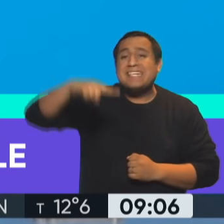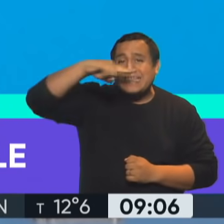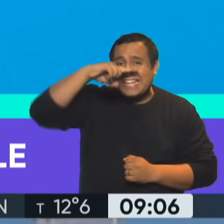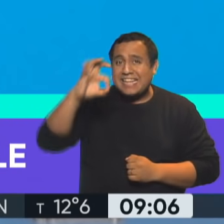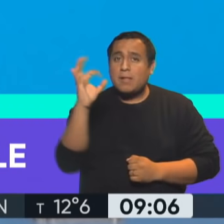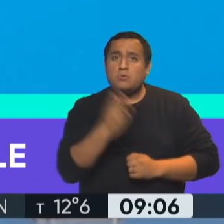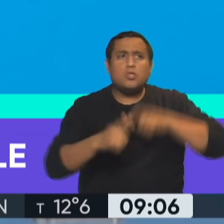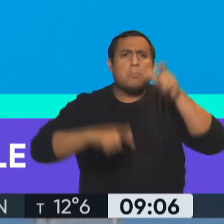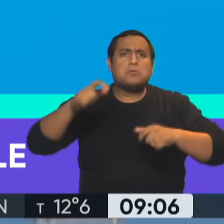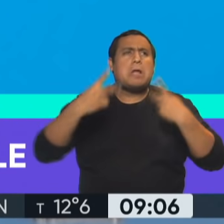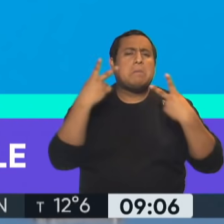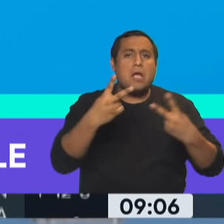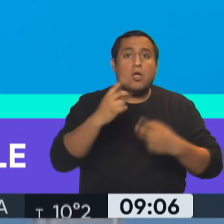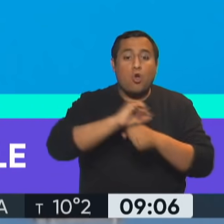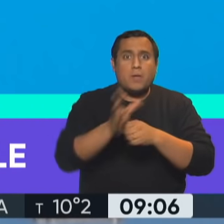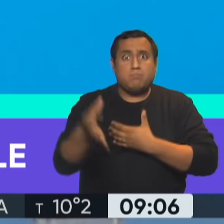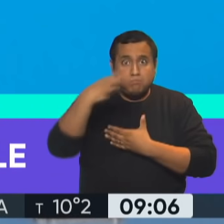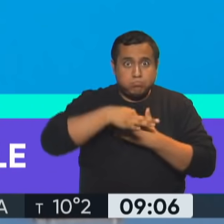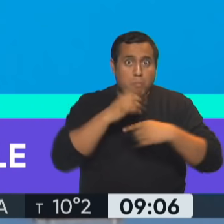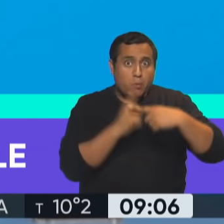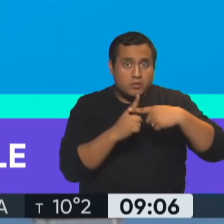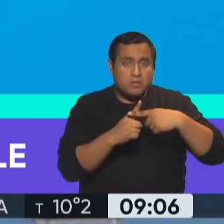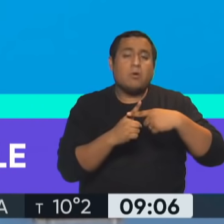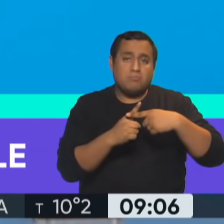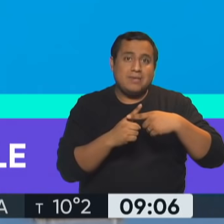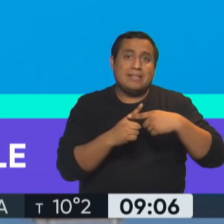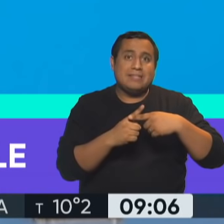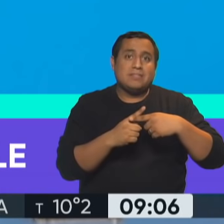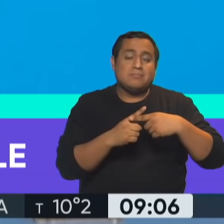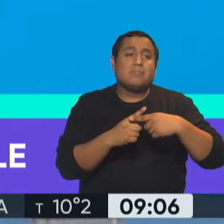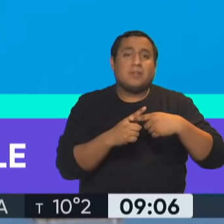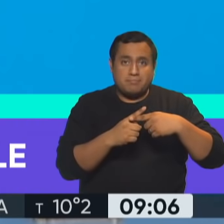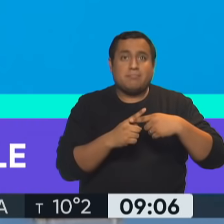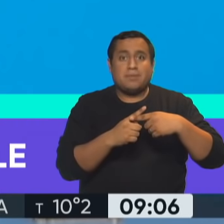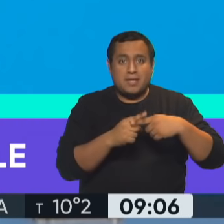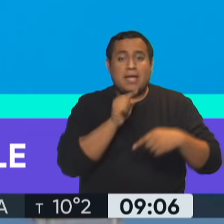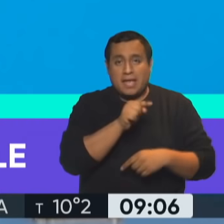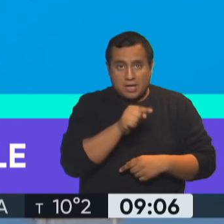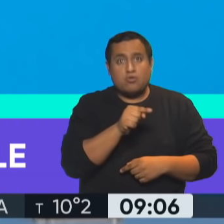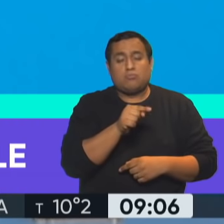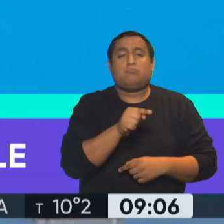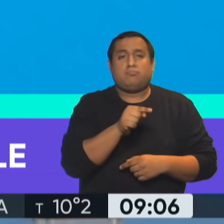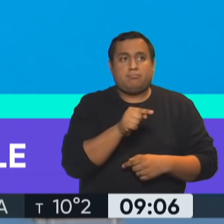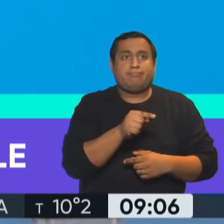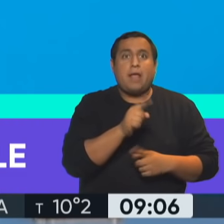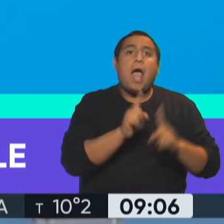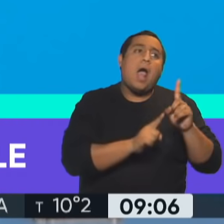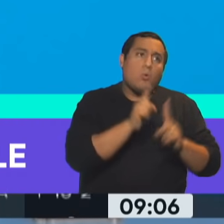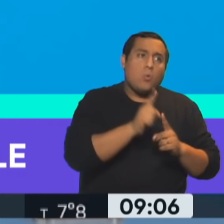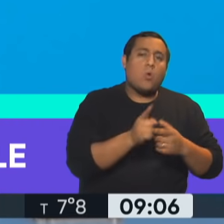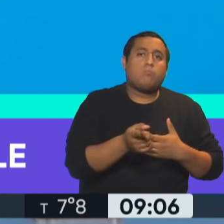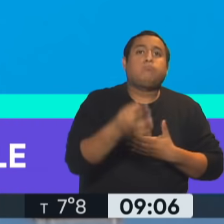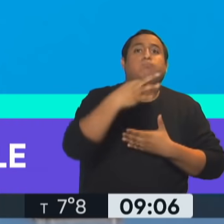de los viajeros que dieron positivos tuvieron aislamiento de la variante Delta, o sea que la medida que tuvo Argentina fue realmente